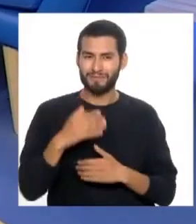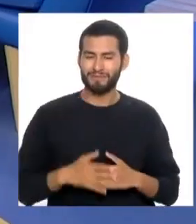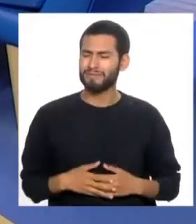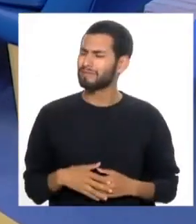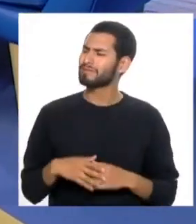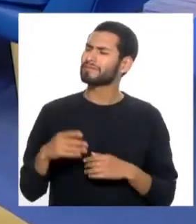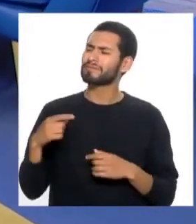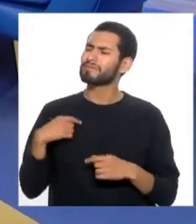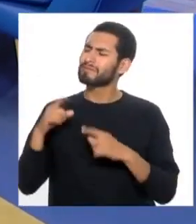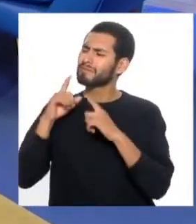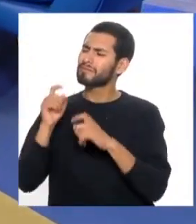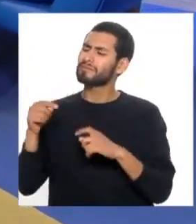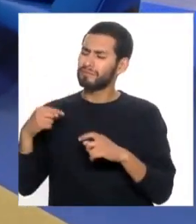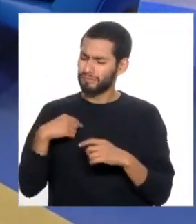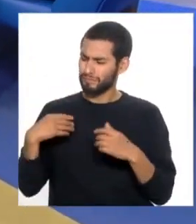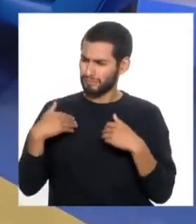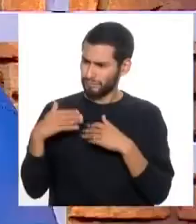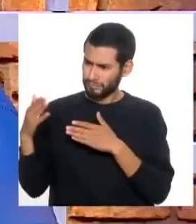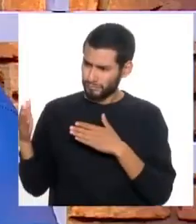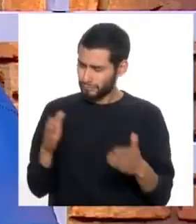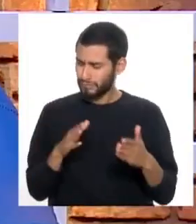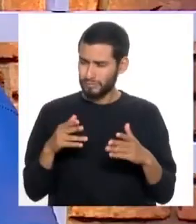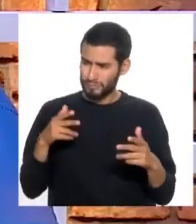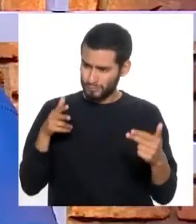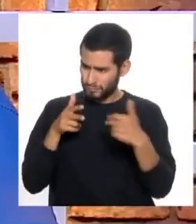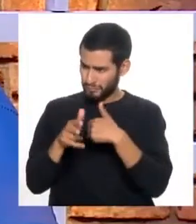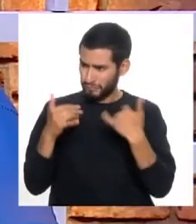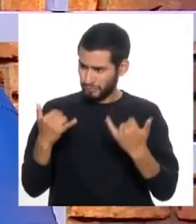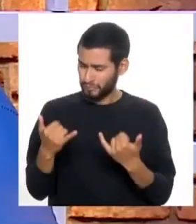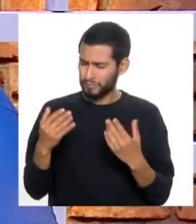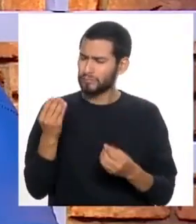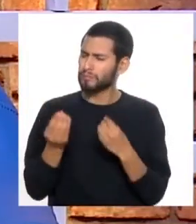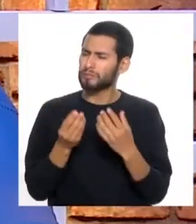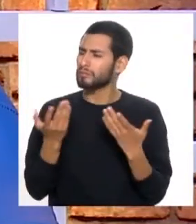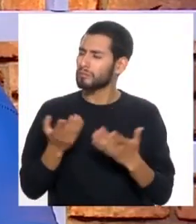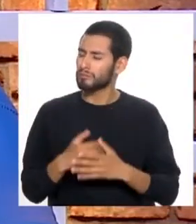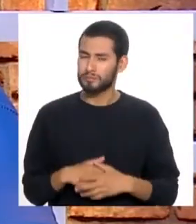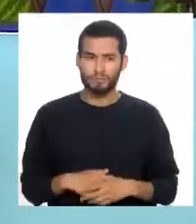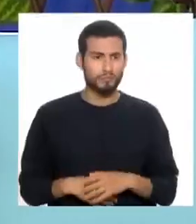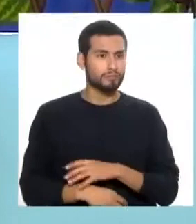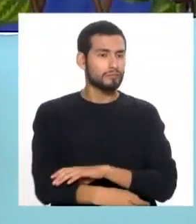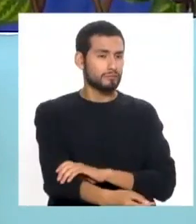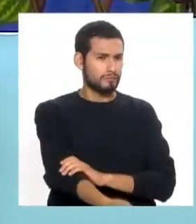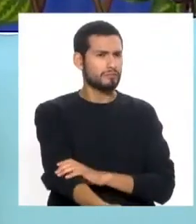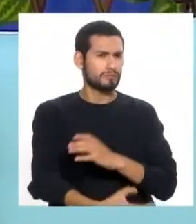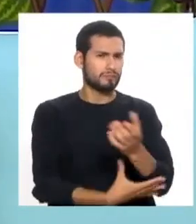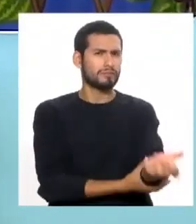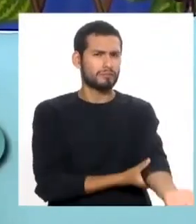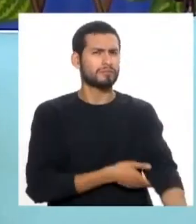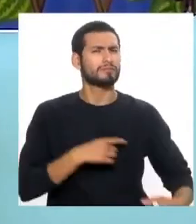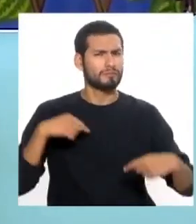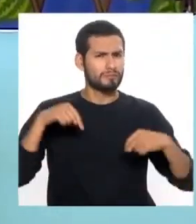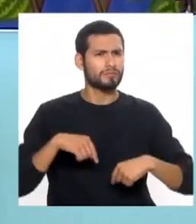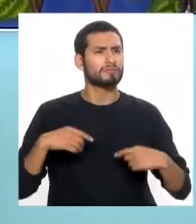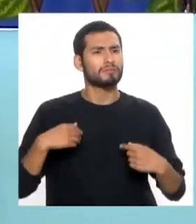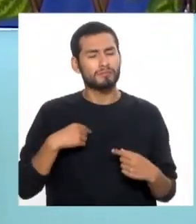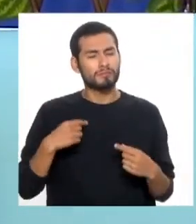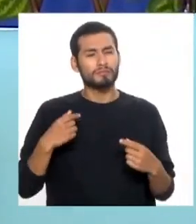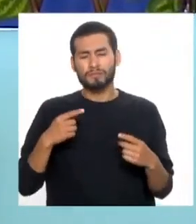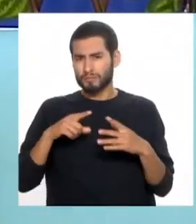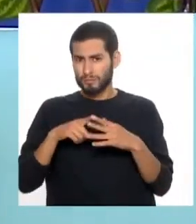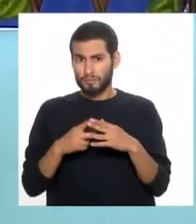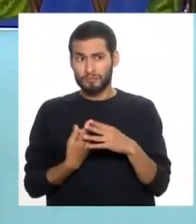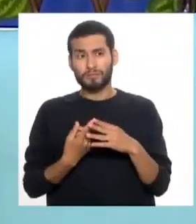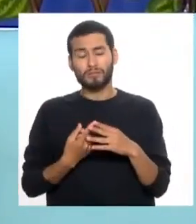Patricia, ¿tenemos un plan vial en la actualidad? ¿Cómo funciona? Sí, tenemos una apuesta al que hemos